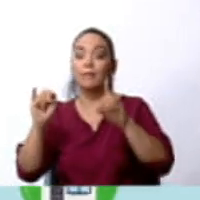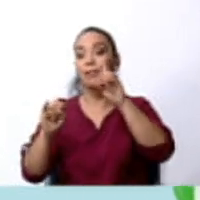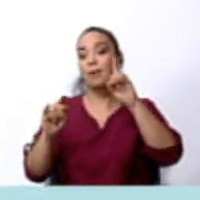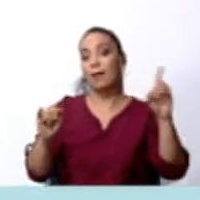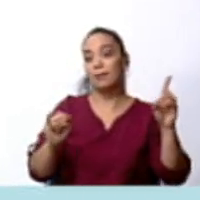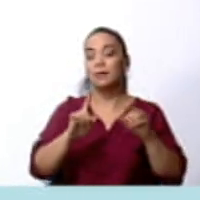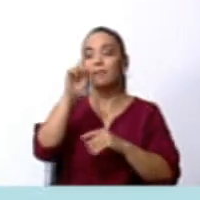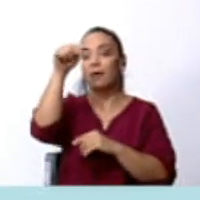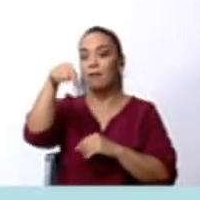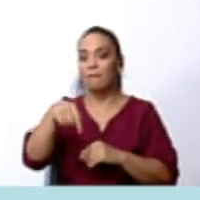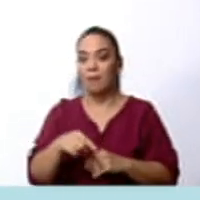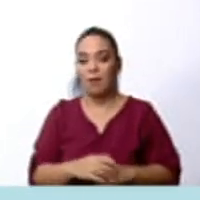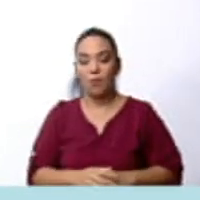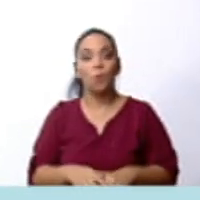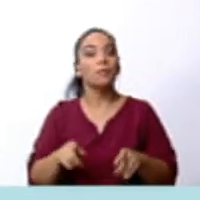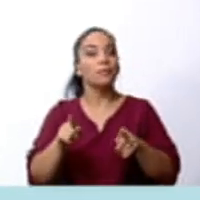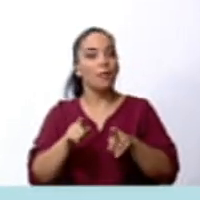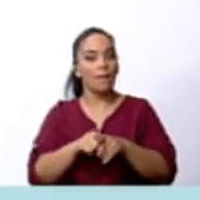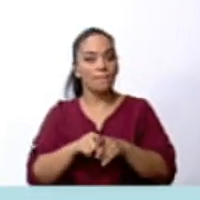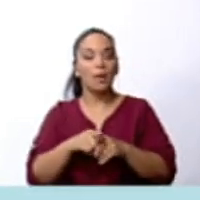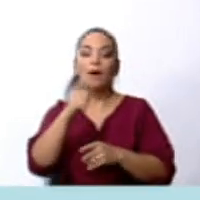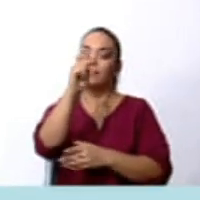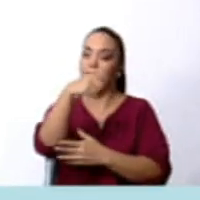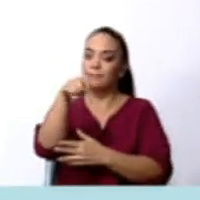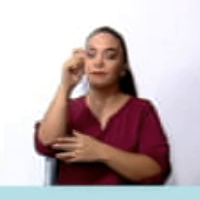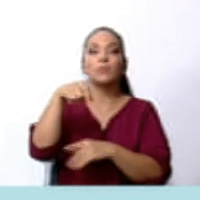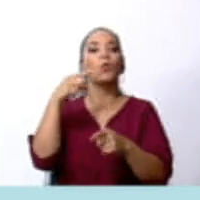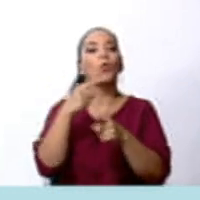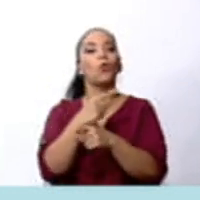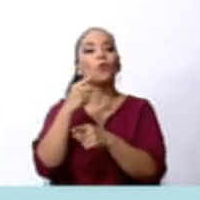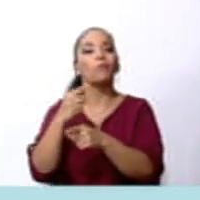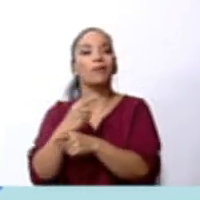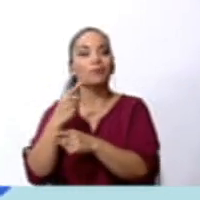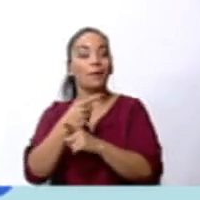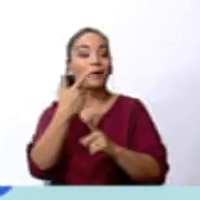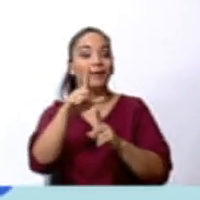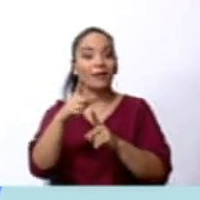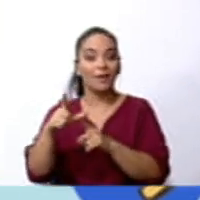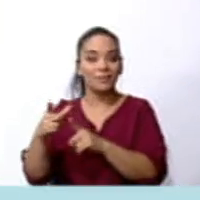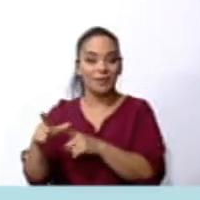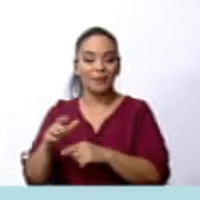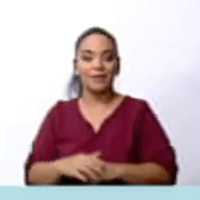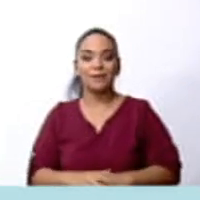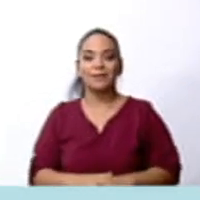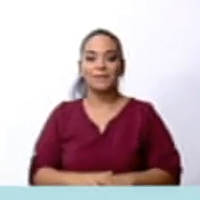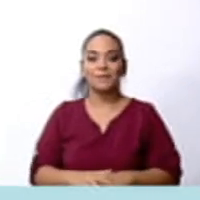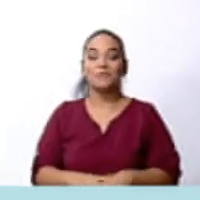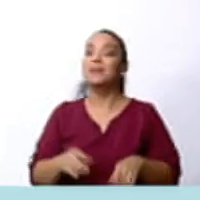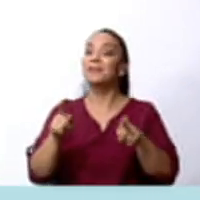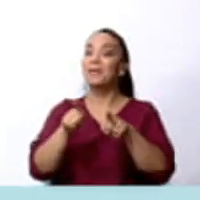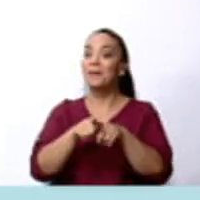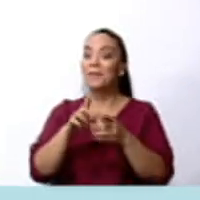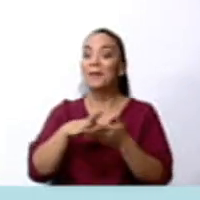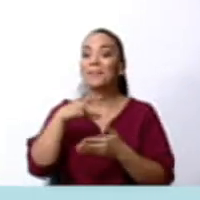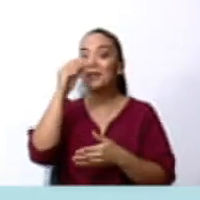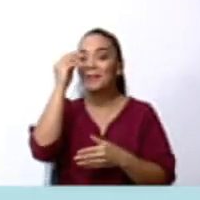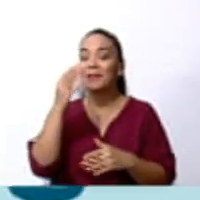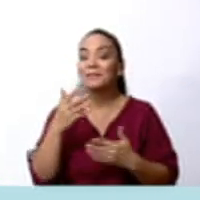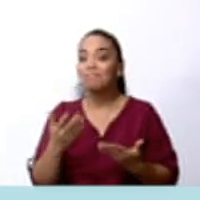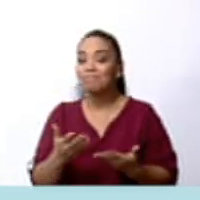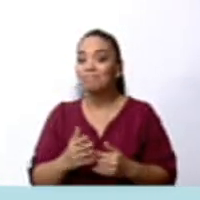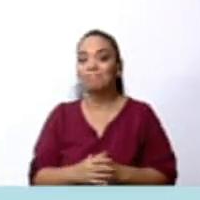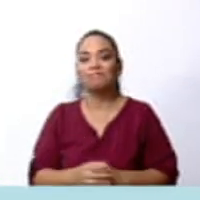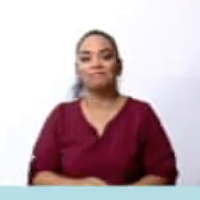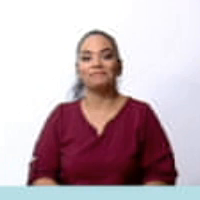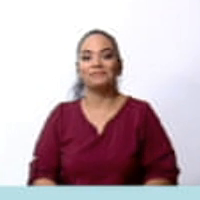abajo. Realizar los trazos correctamente de las letras. Y por último, quiero que